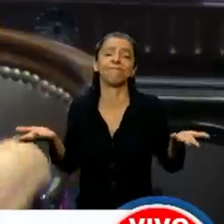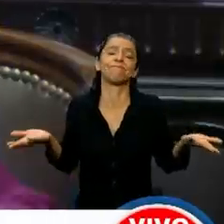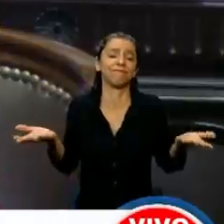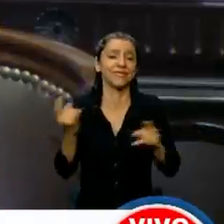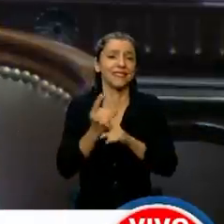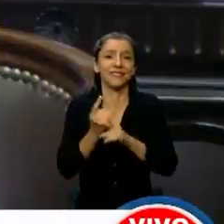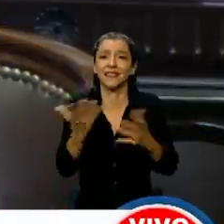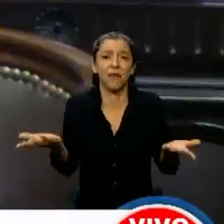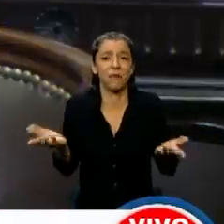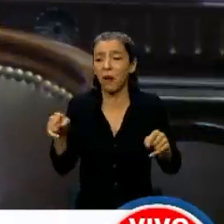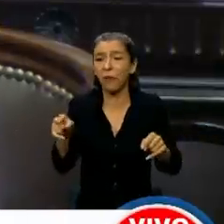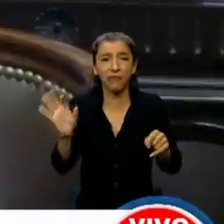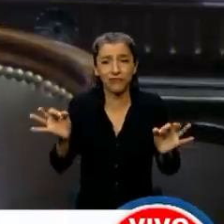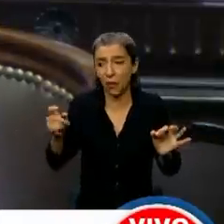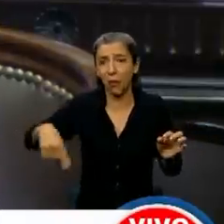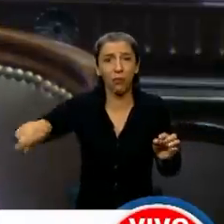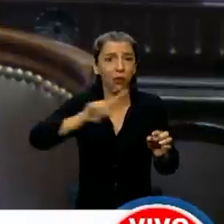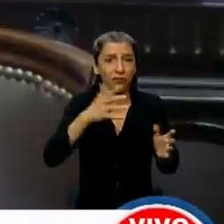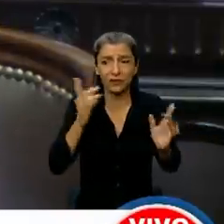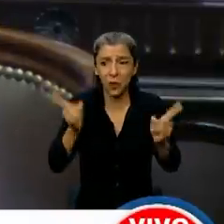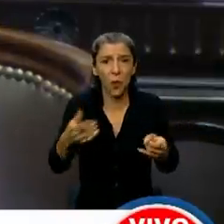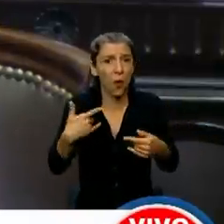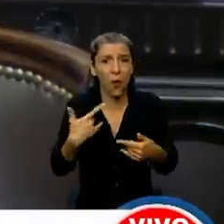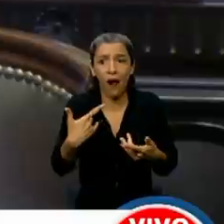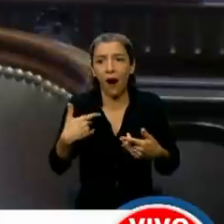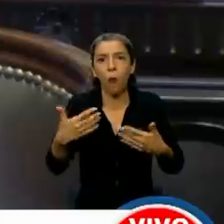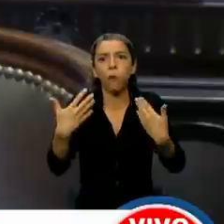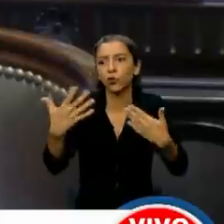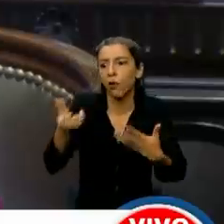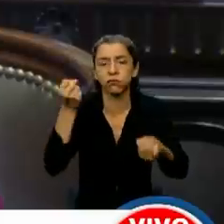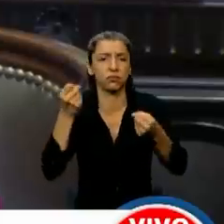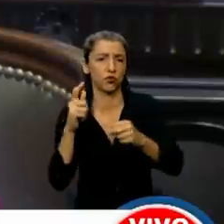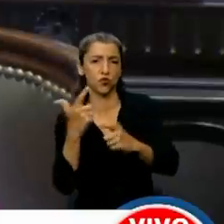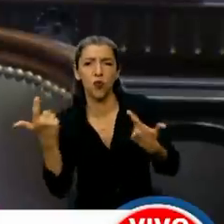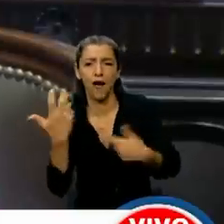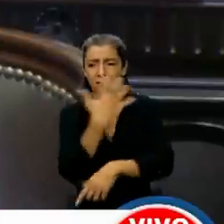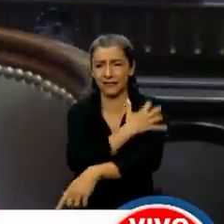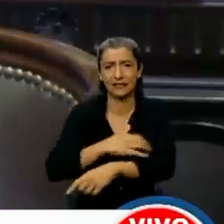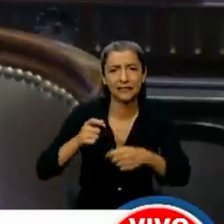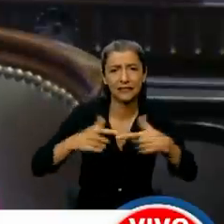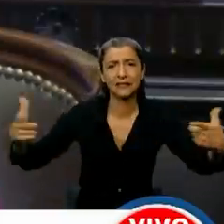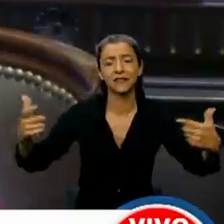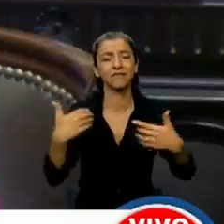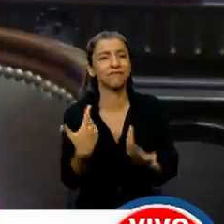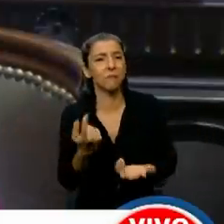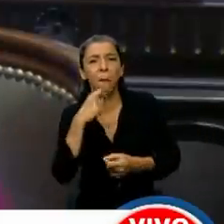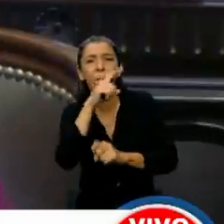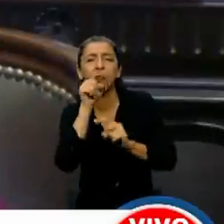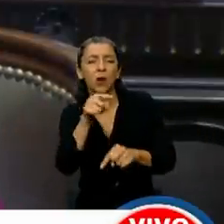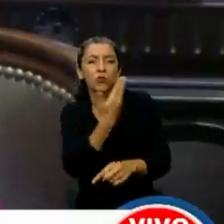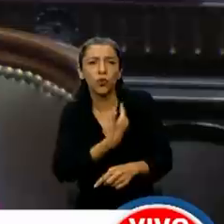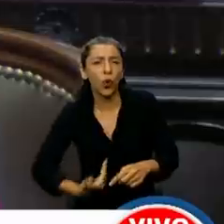oportunidades no se dan cuenta este gobierno nacional no se da cuenta que si